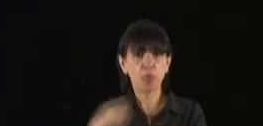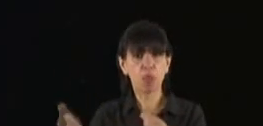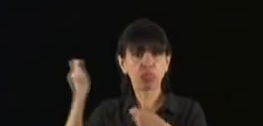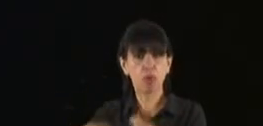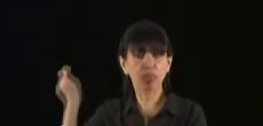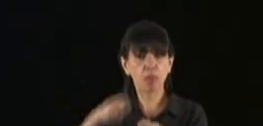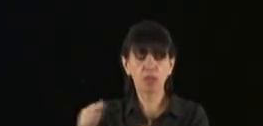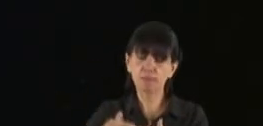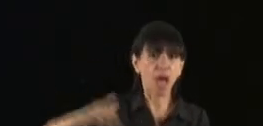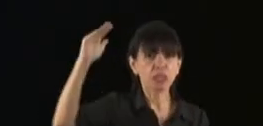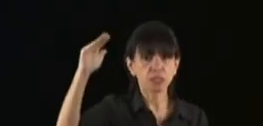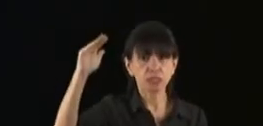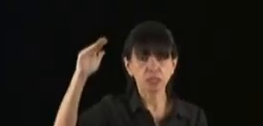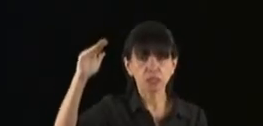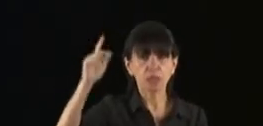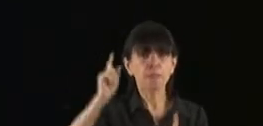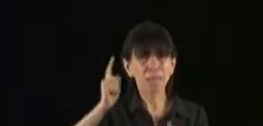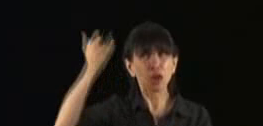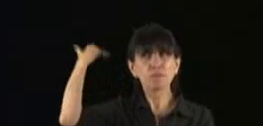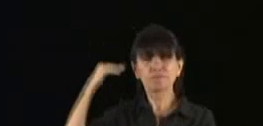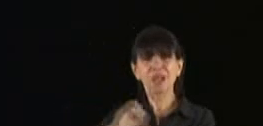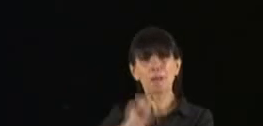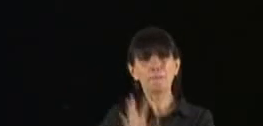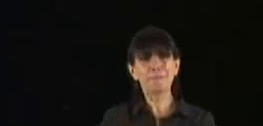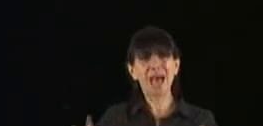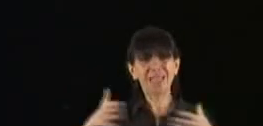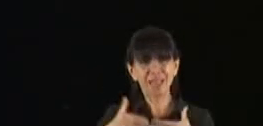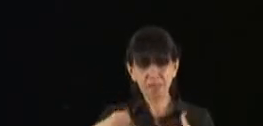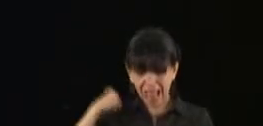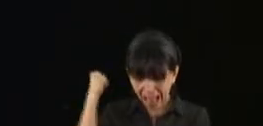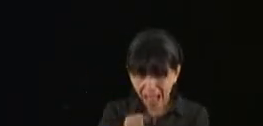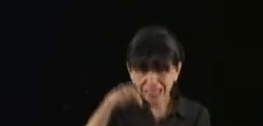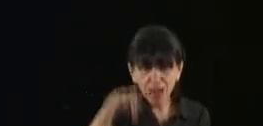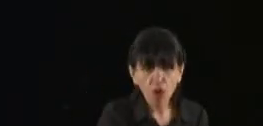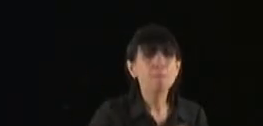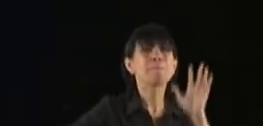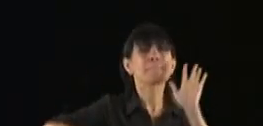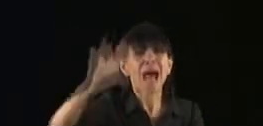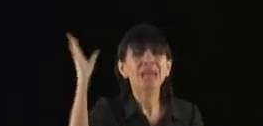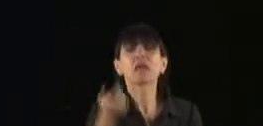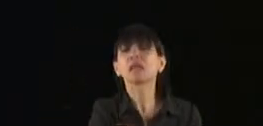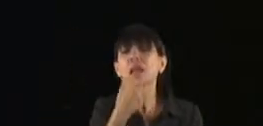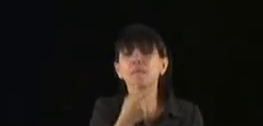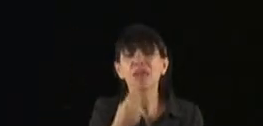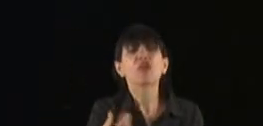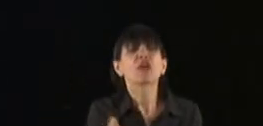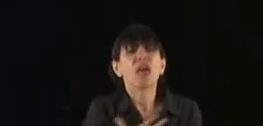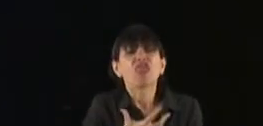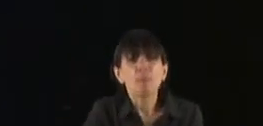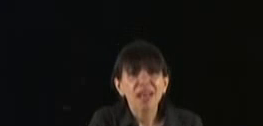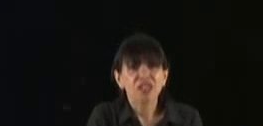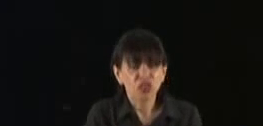Pero desde la pandemia hasta hoy aumentaron sus ventas los antidepresivos, los